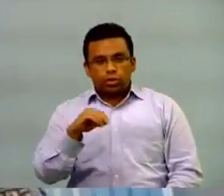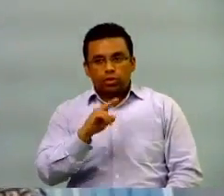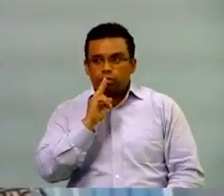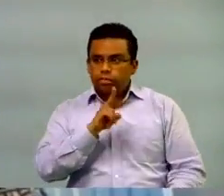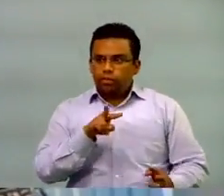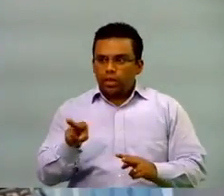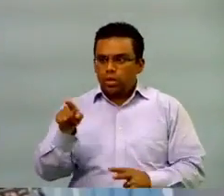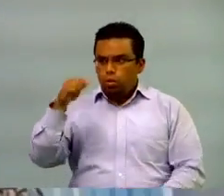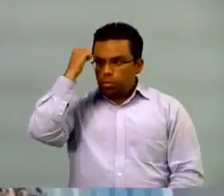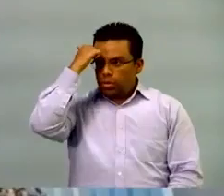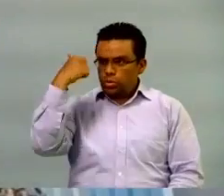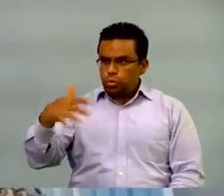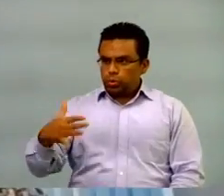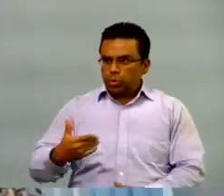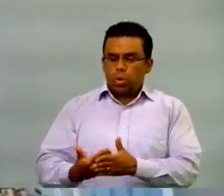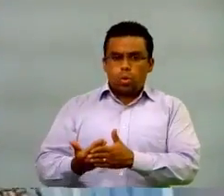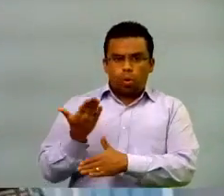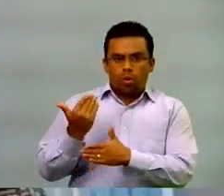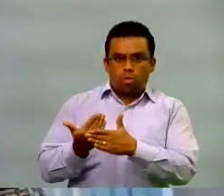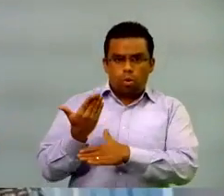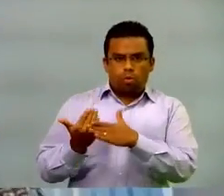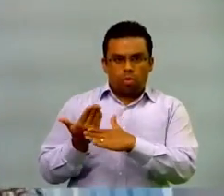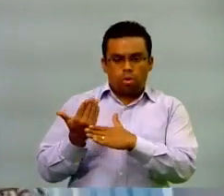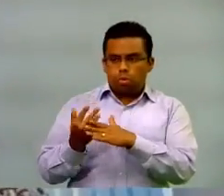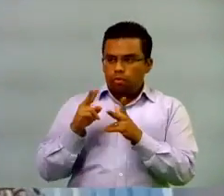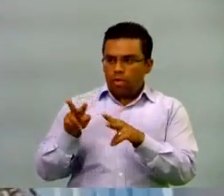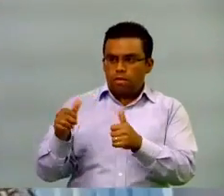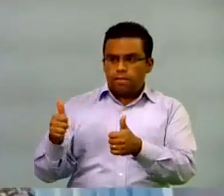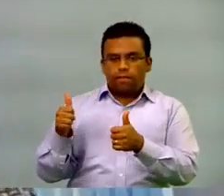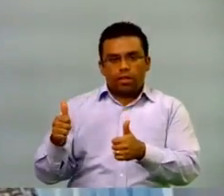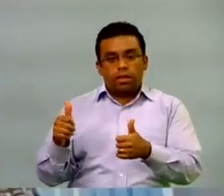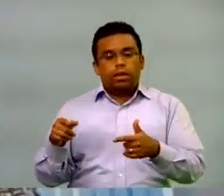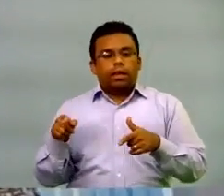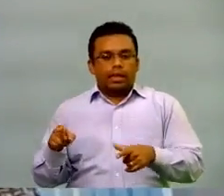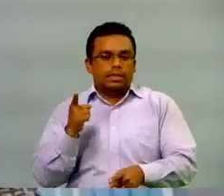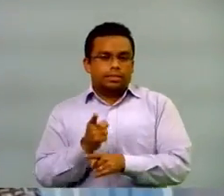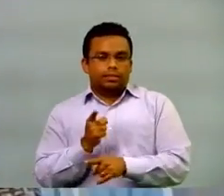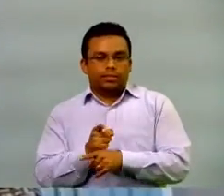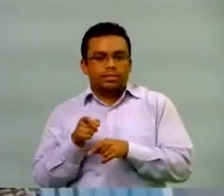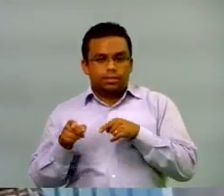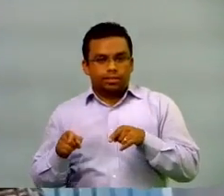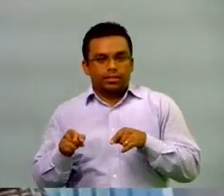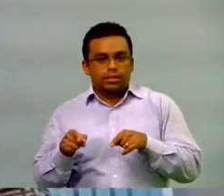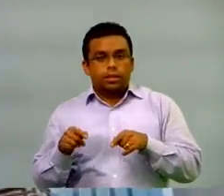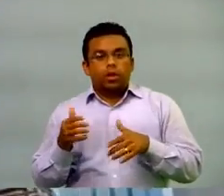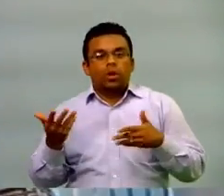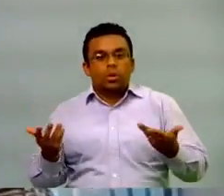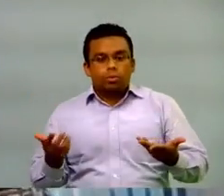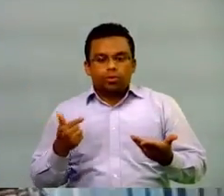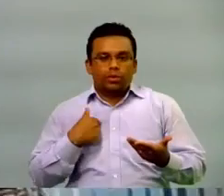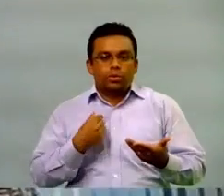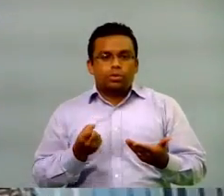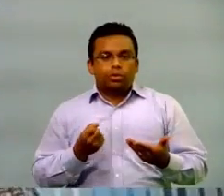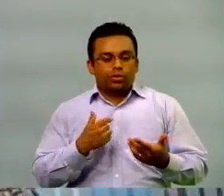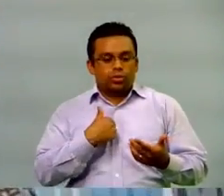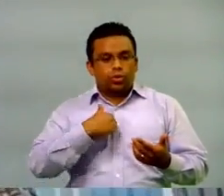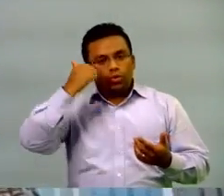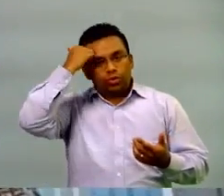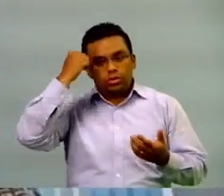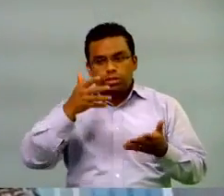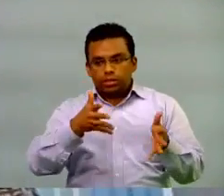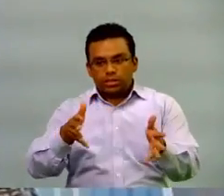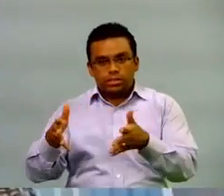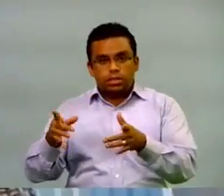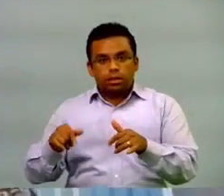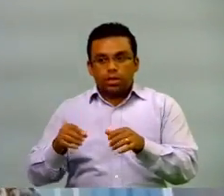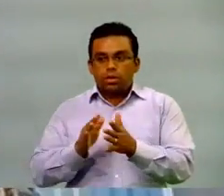haciendo, cómo están innovando, y eso lo relevamos a través de esta comunidad que tenemos de docentes y también de